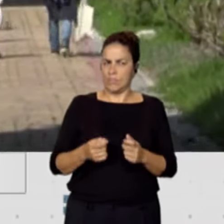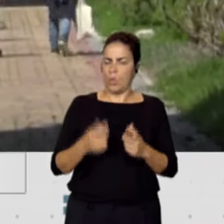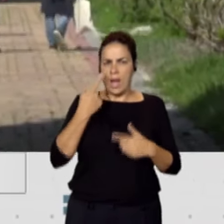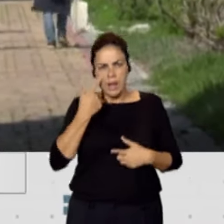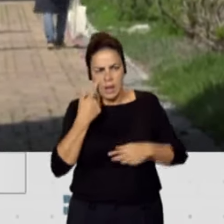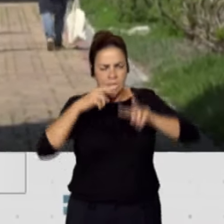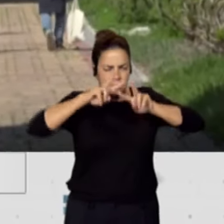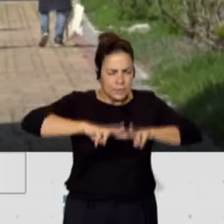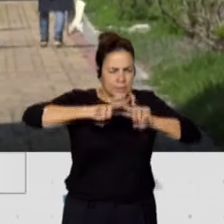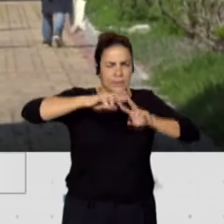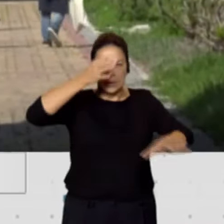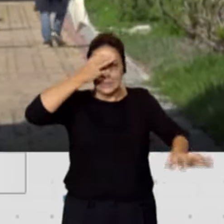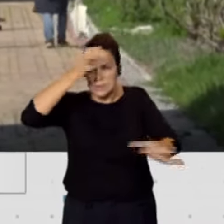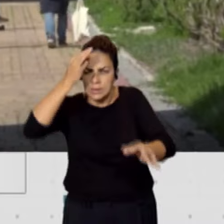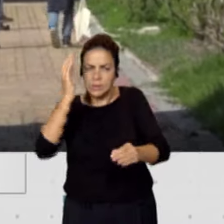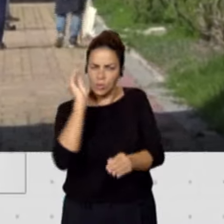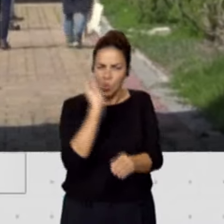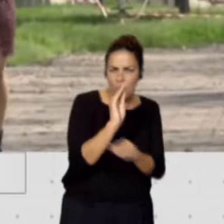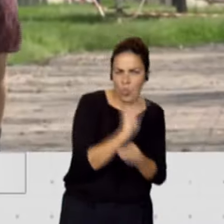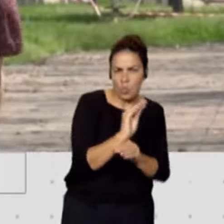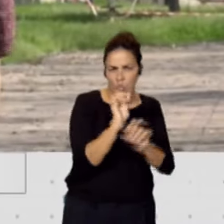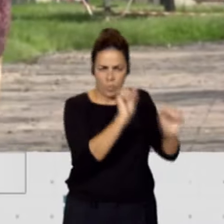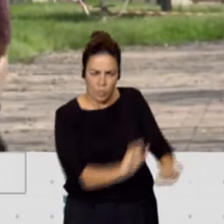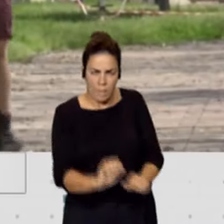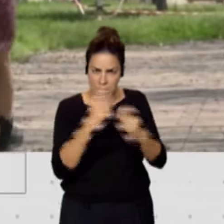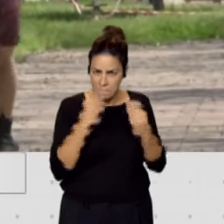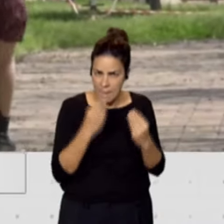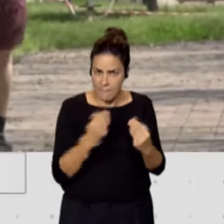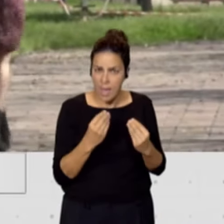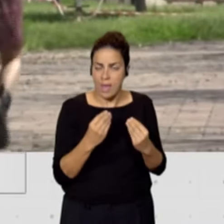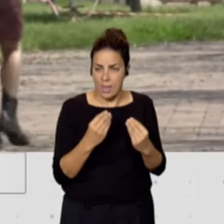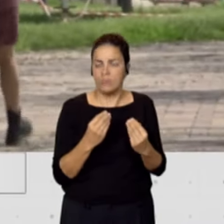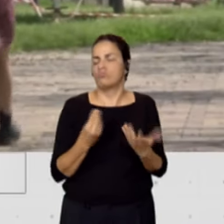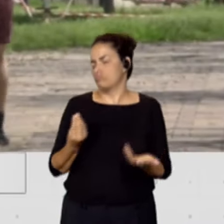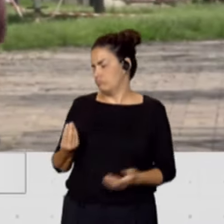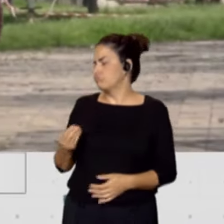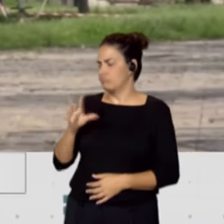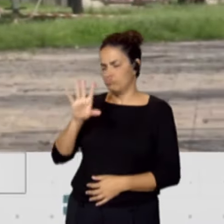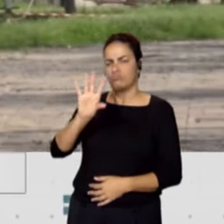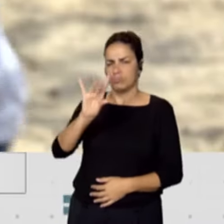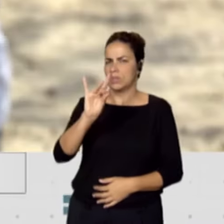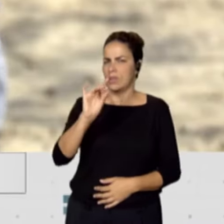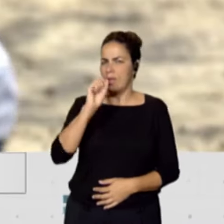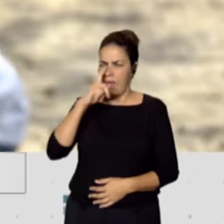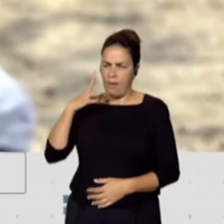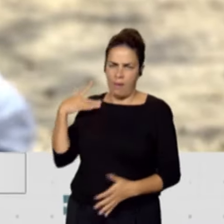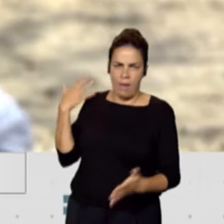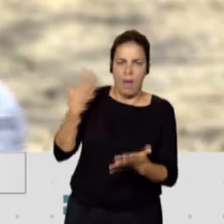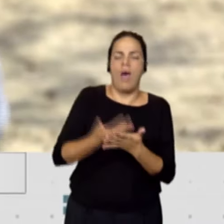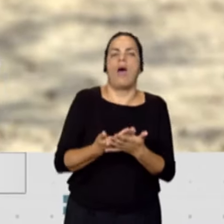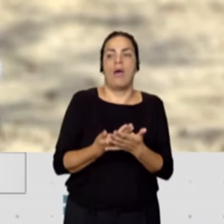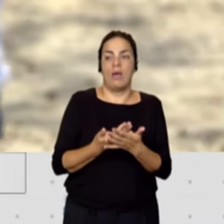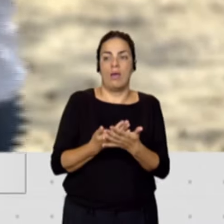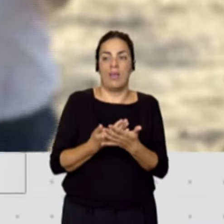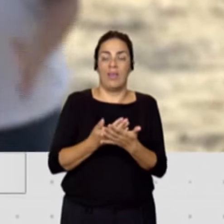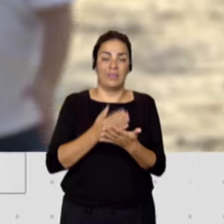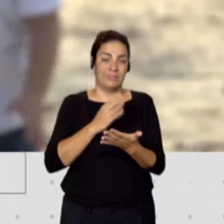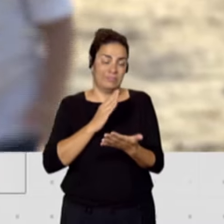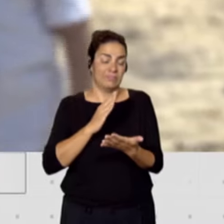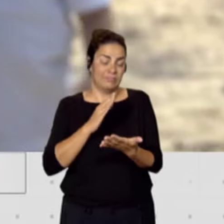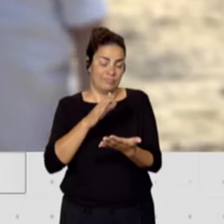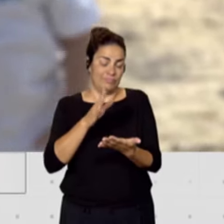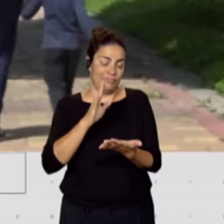se haga de la manera correcta con la mayor protección exactamente en los últimos años pues incluso estas restricciones